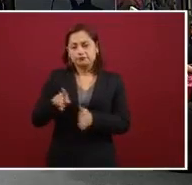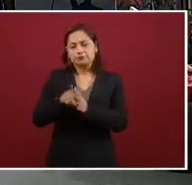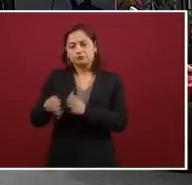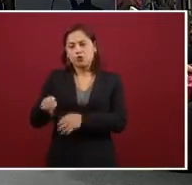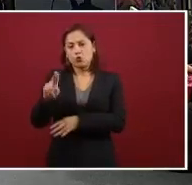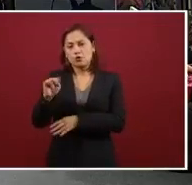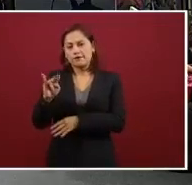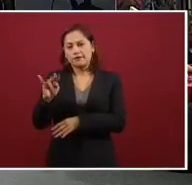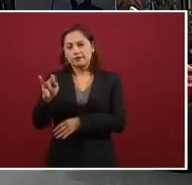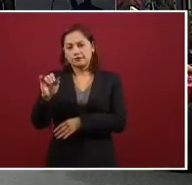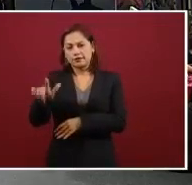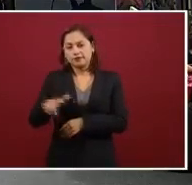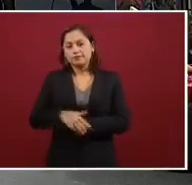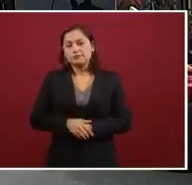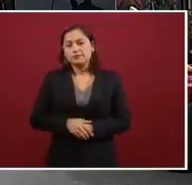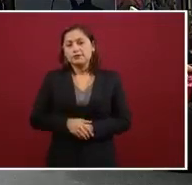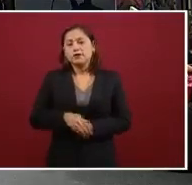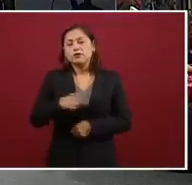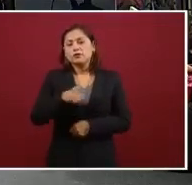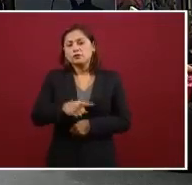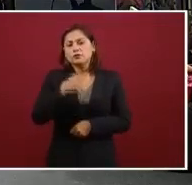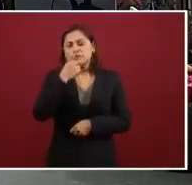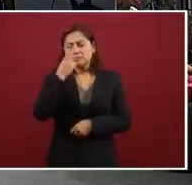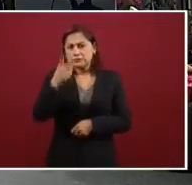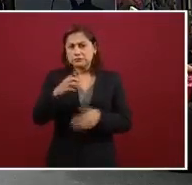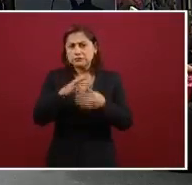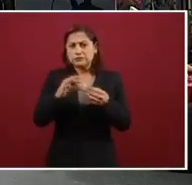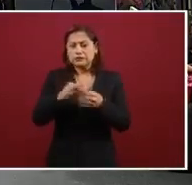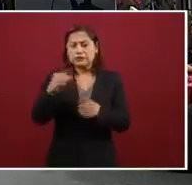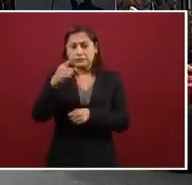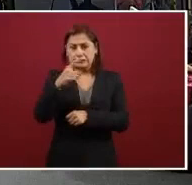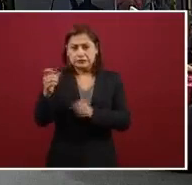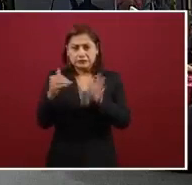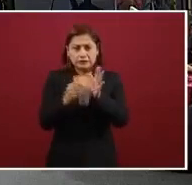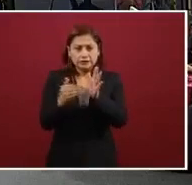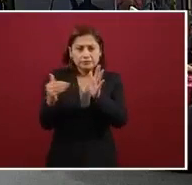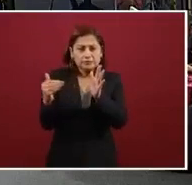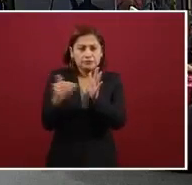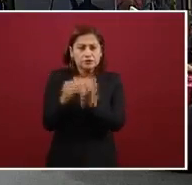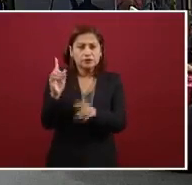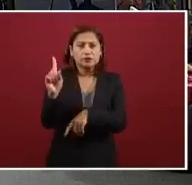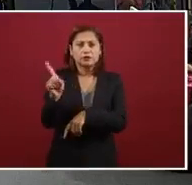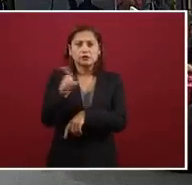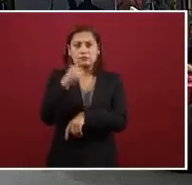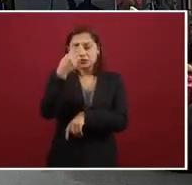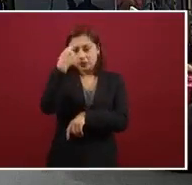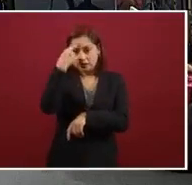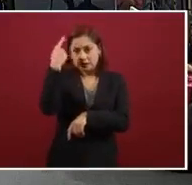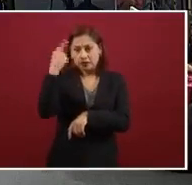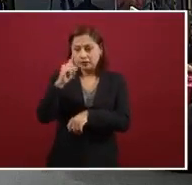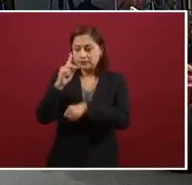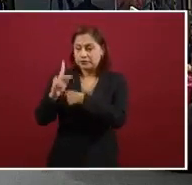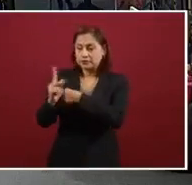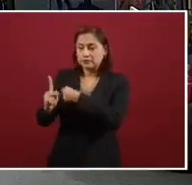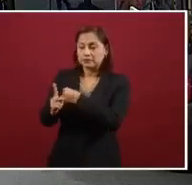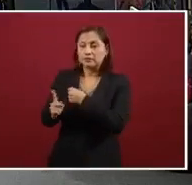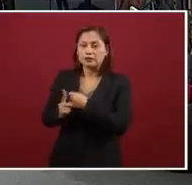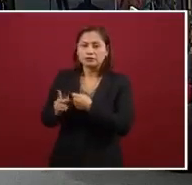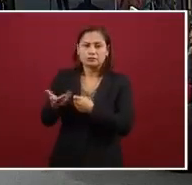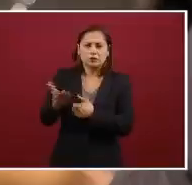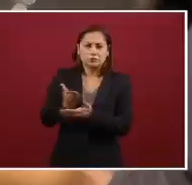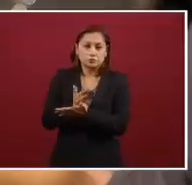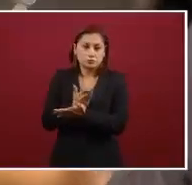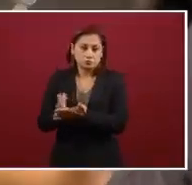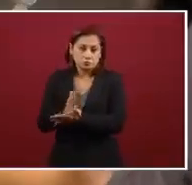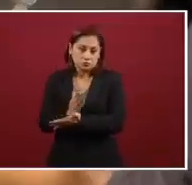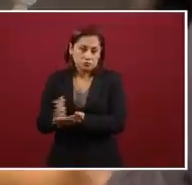Ha explicado que son 100 millones de dólares para los tres países de Centroamérica. Me parece que son 30 millones para cada uno,